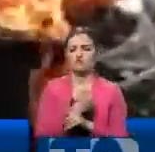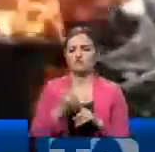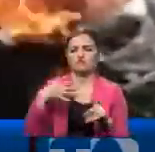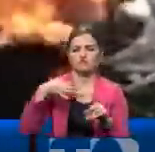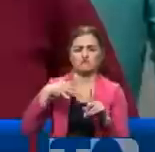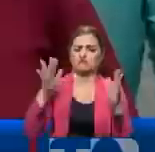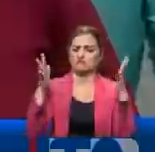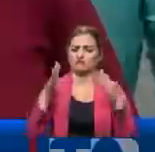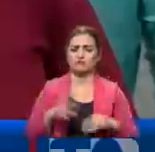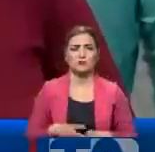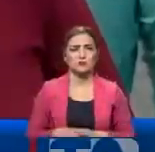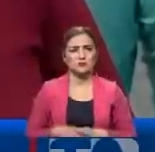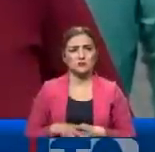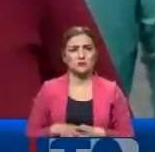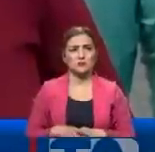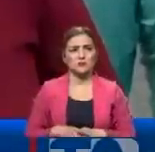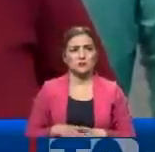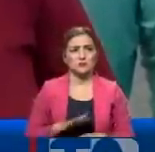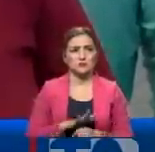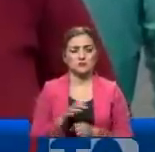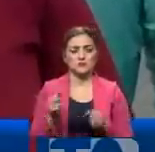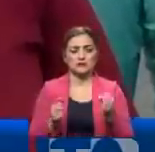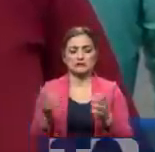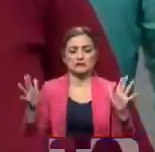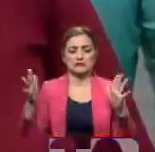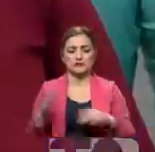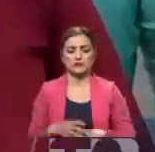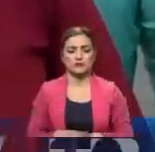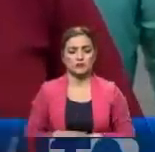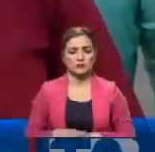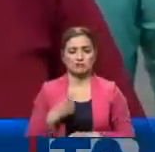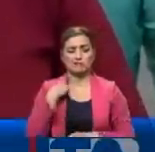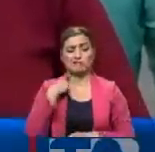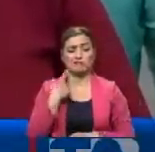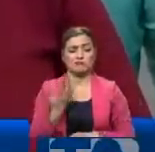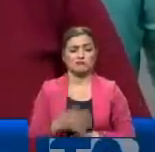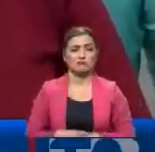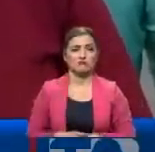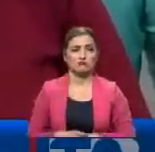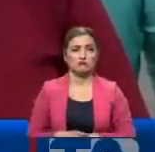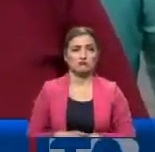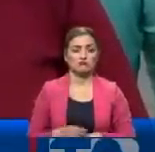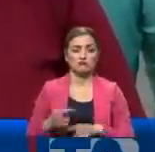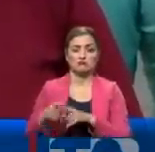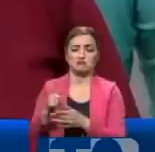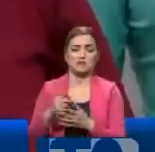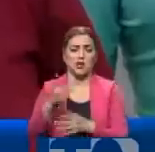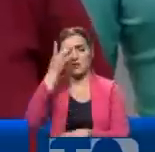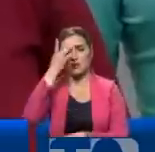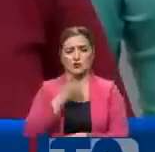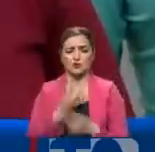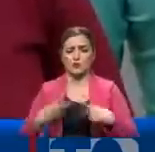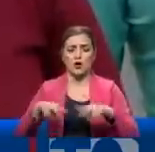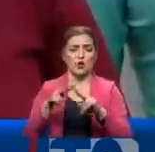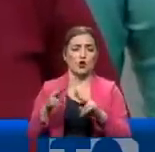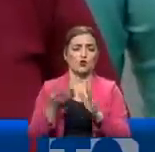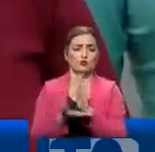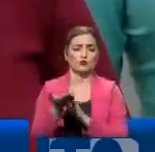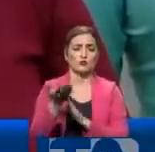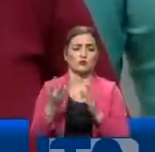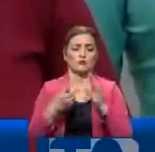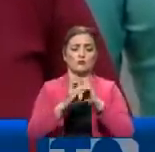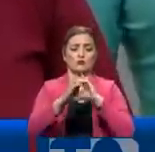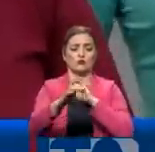en violencia. Estamos afectados, especialmente el transporte. Lógicamente tiene sus distritos para subir las tarifas de los